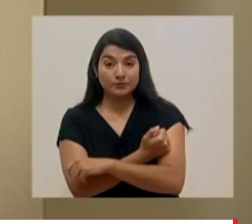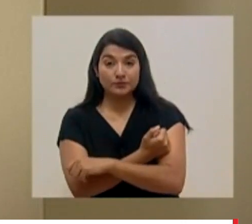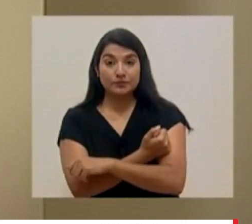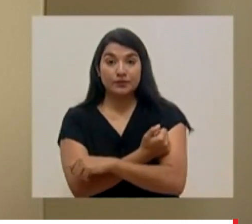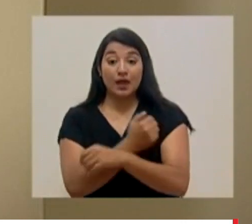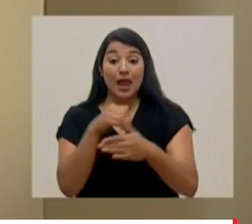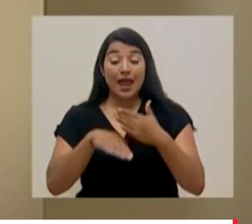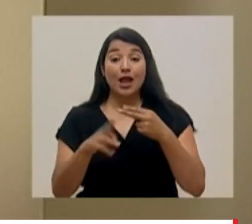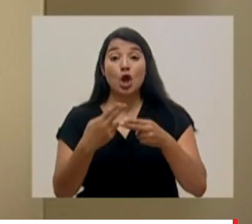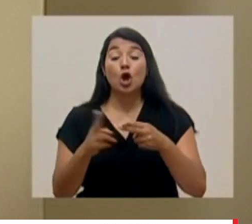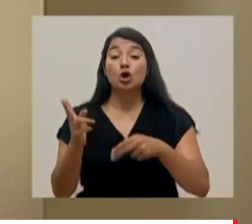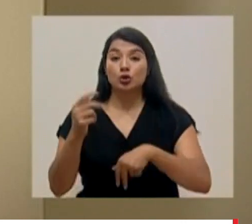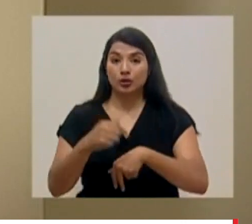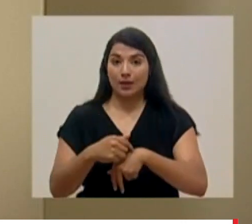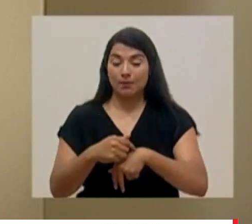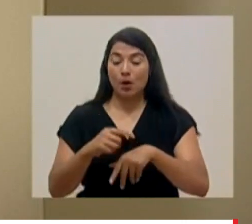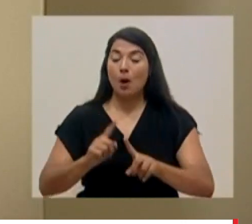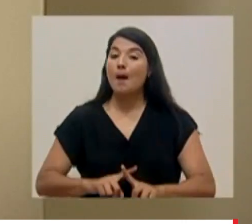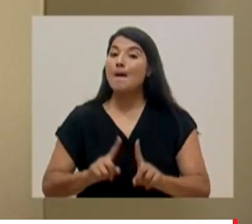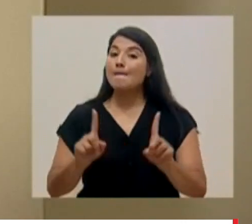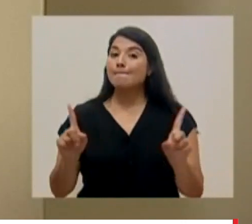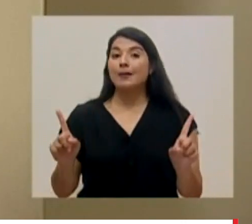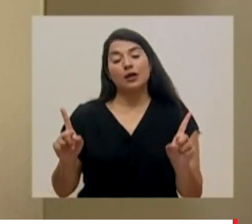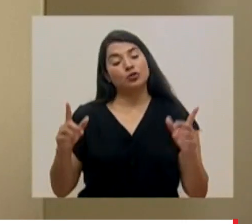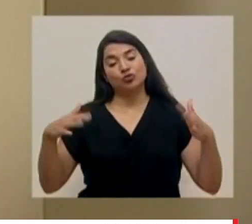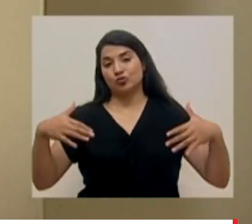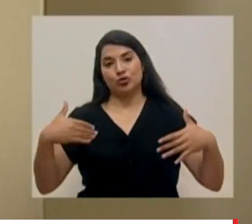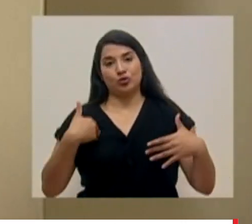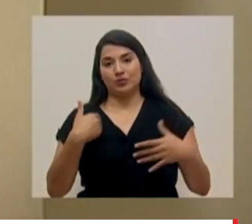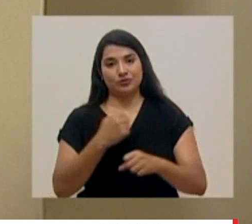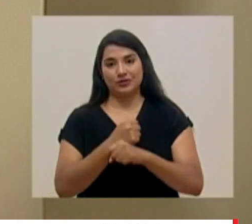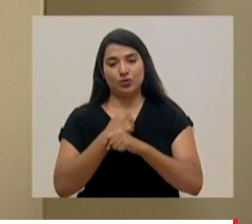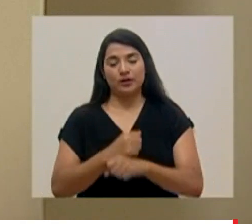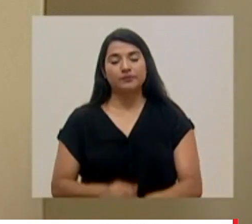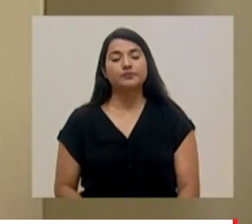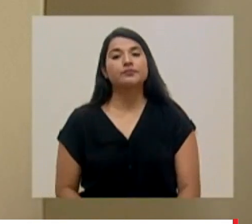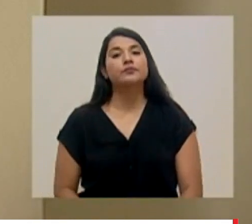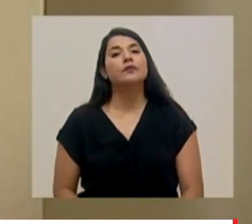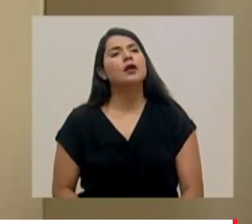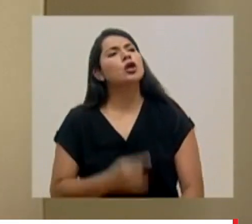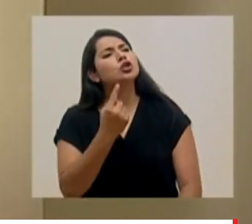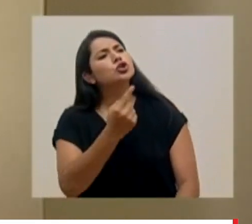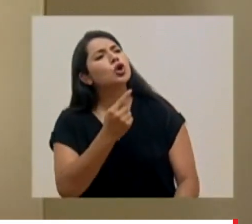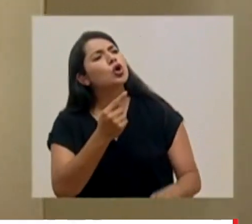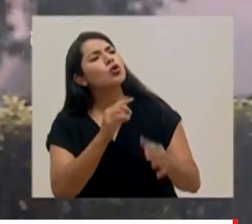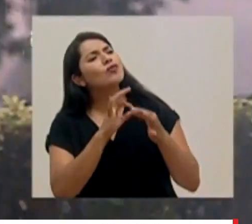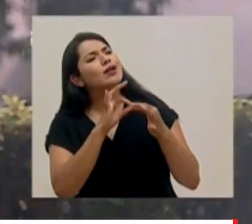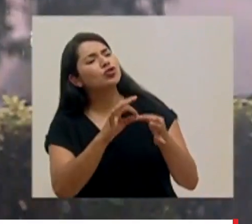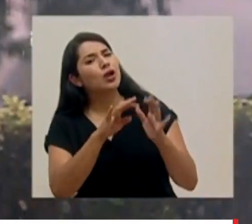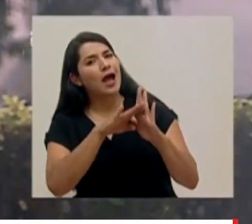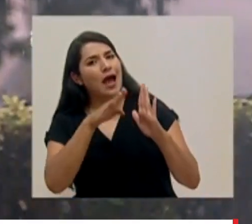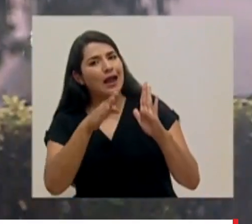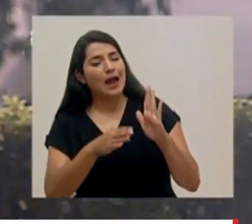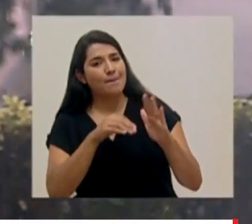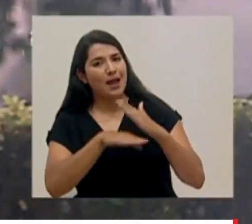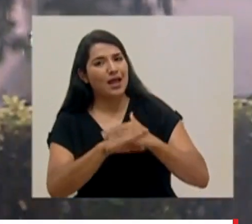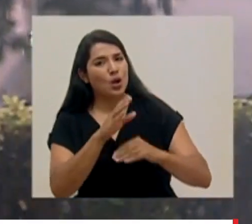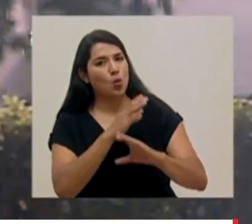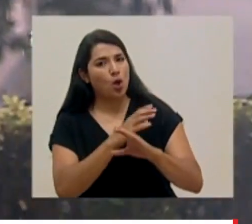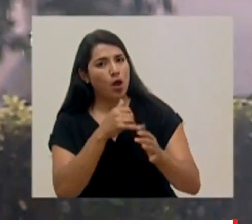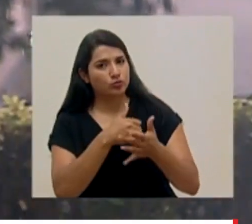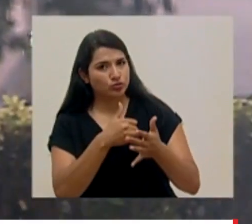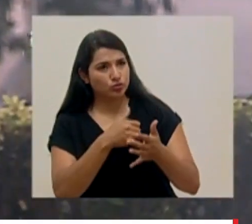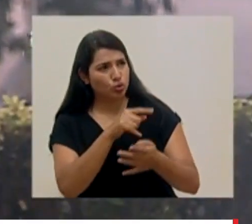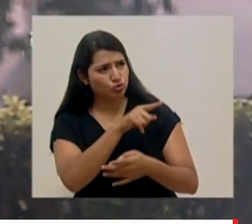en el corto plazo, pero nada está garantizado en esto. Okay. Y nada más una precisión con el tema de las camas UCI. Cuando anunciaron el aumento